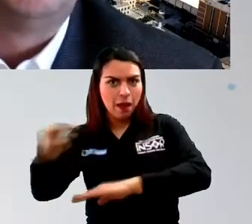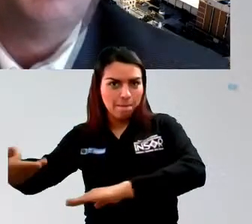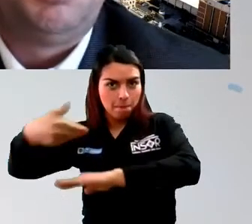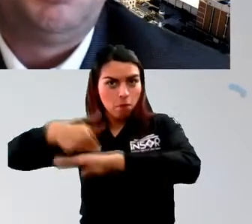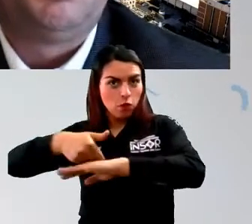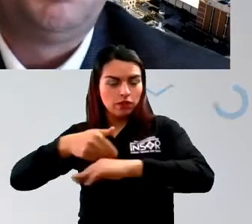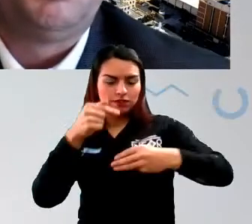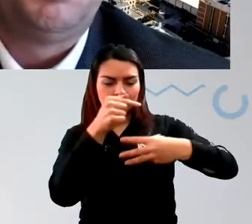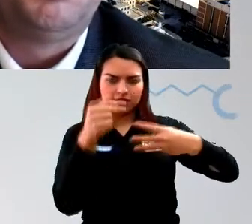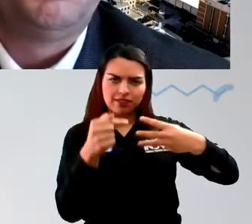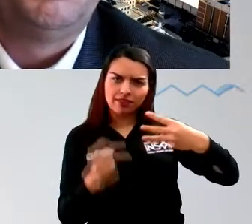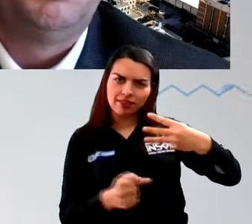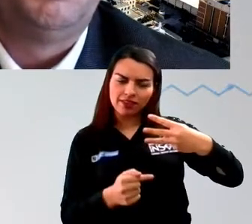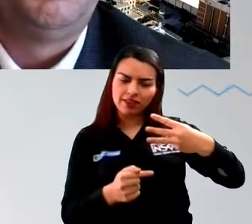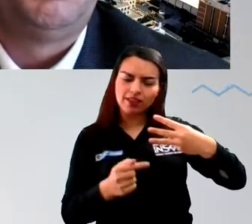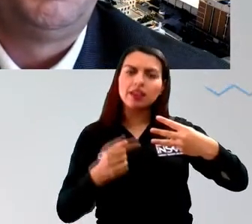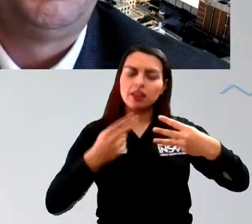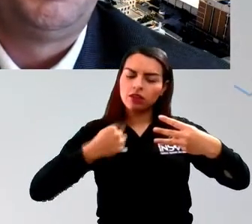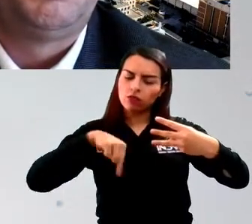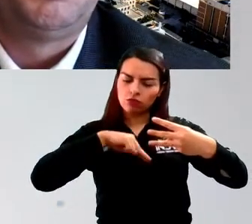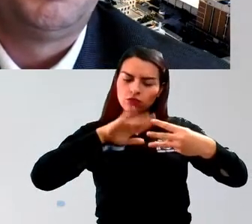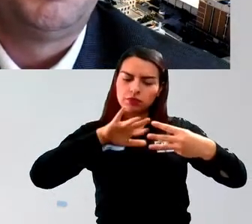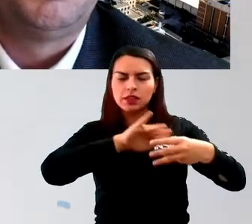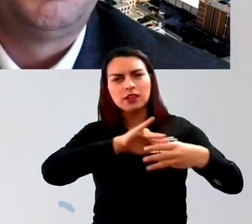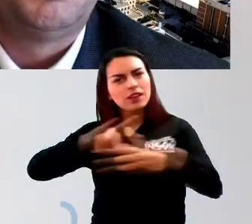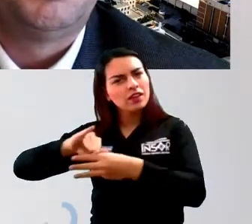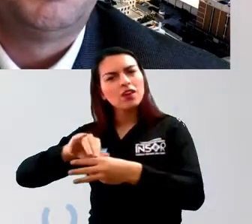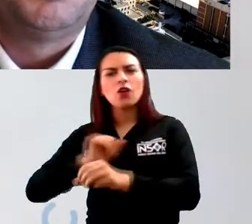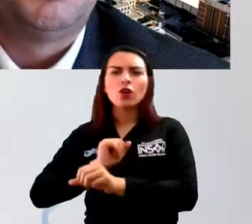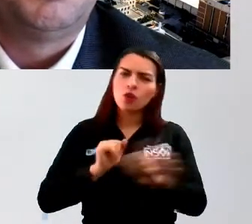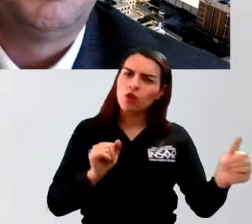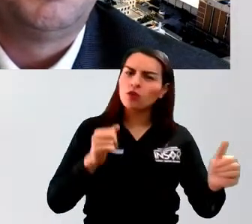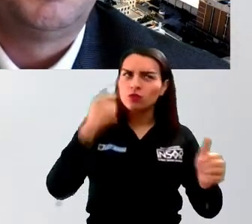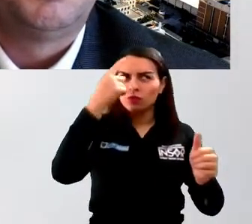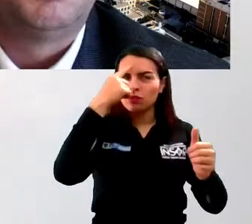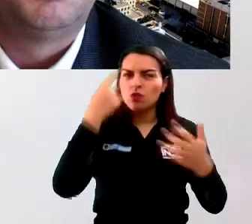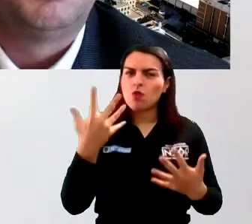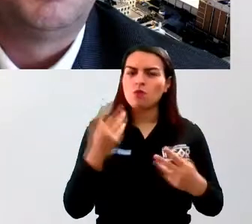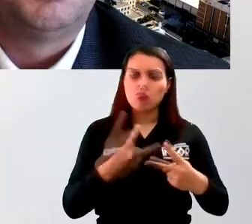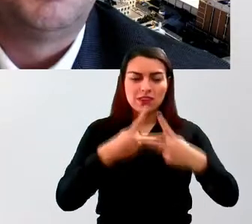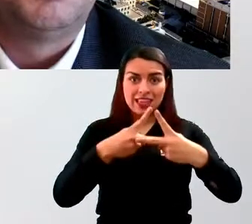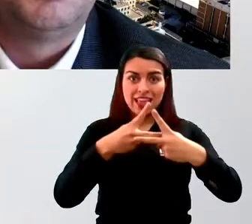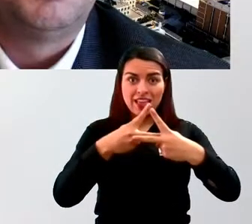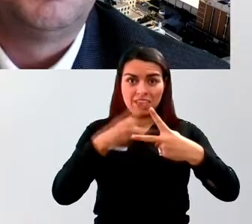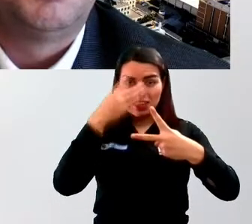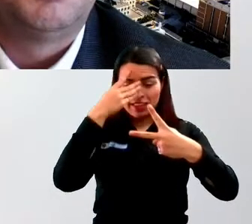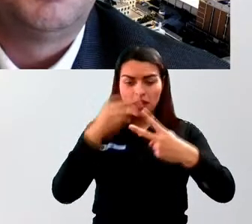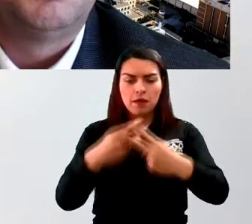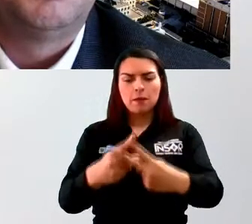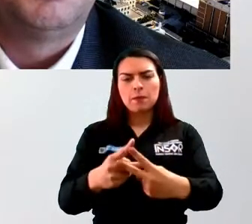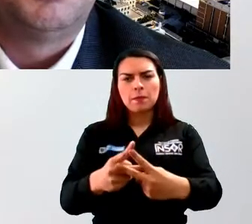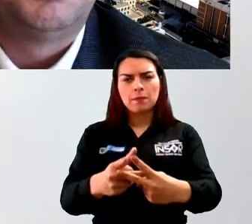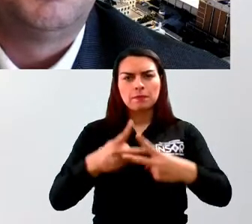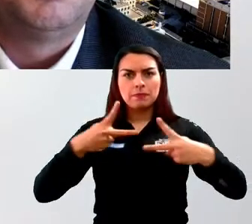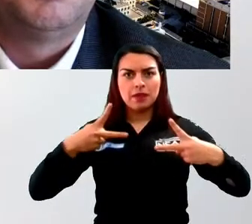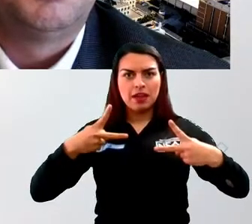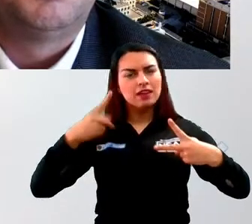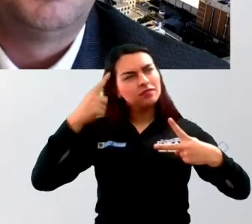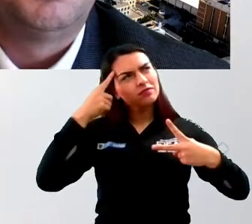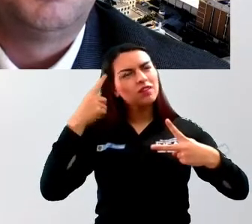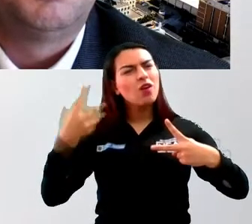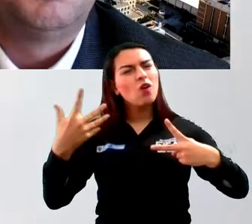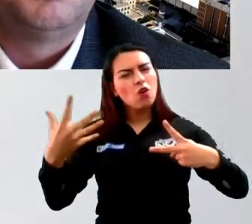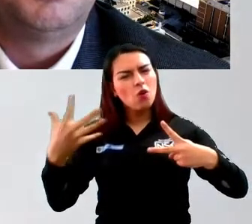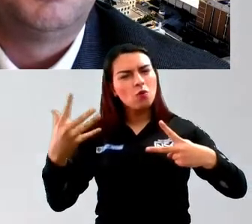hacer para que esa expansión del triángulo interior al triángulo exterior sea posible con